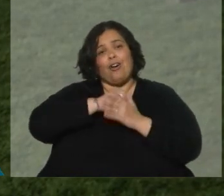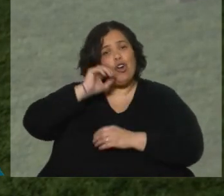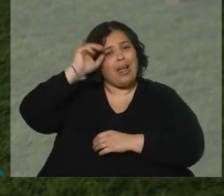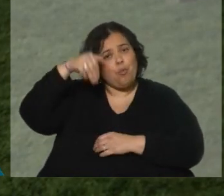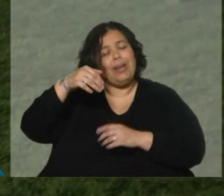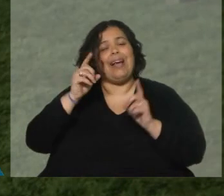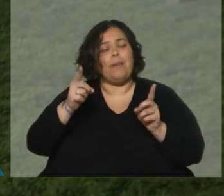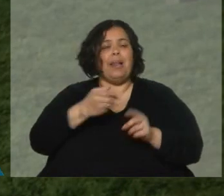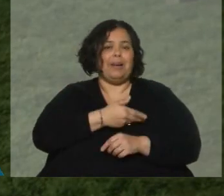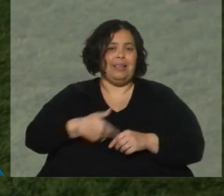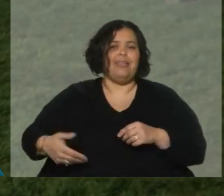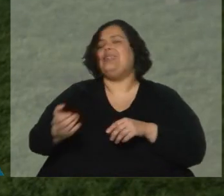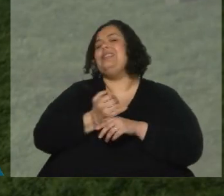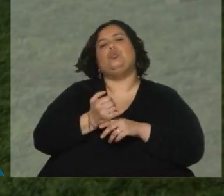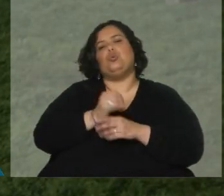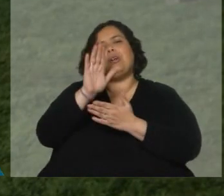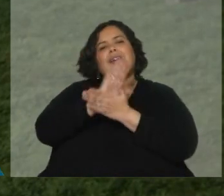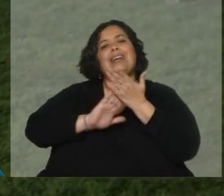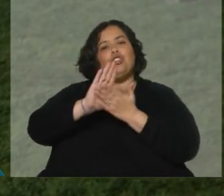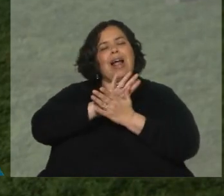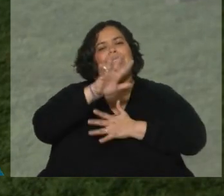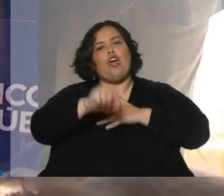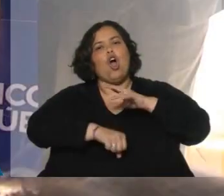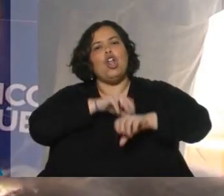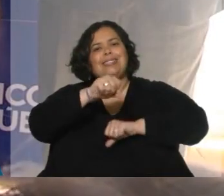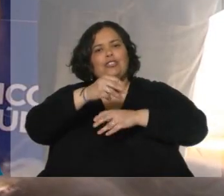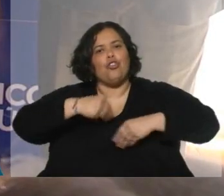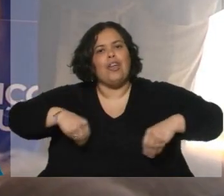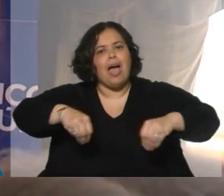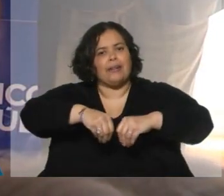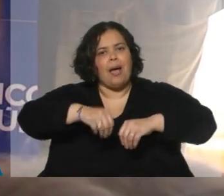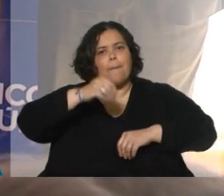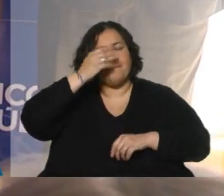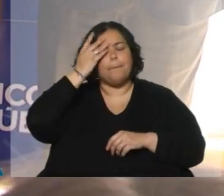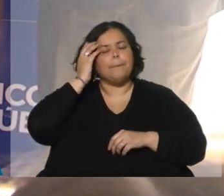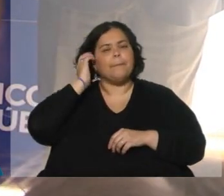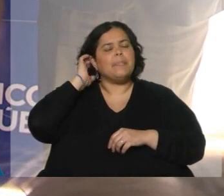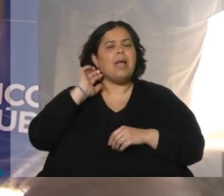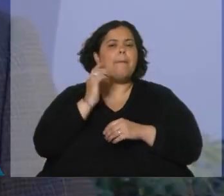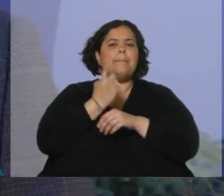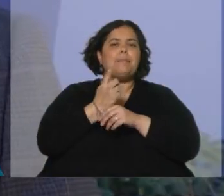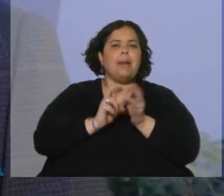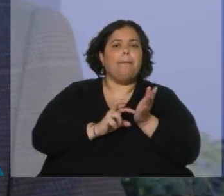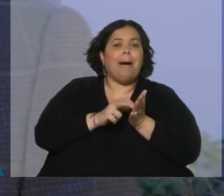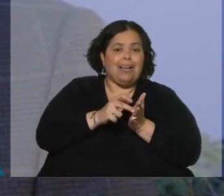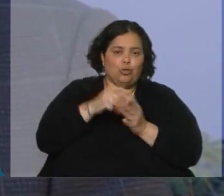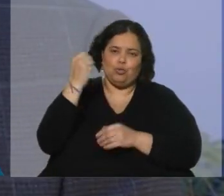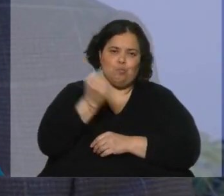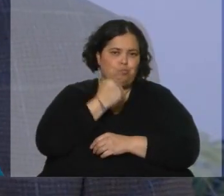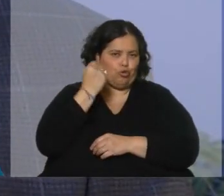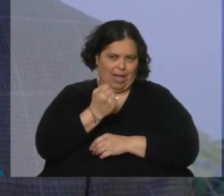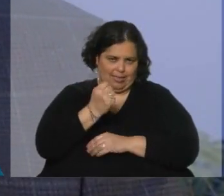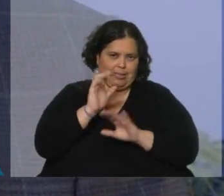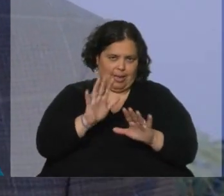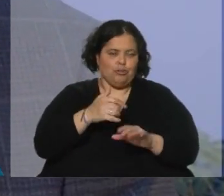el presidente del Instituto Nacional de colonización creo que es un primer paso importante diría yo porque estoy convencido que tenemos